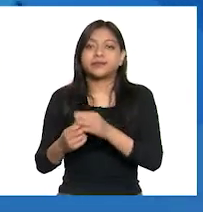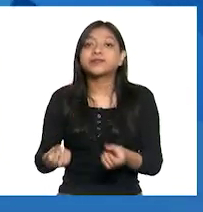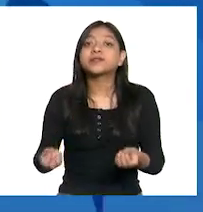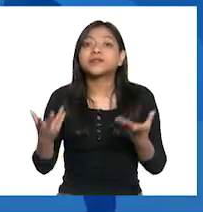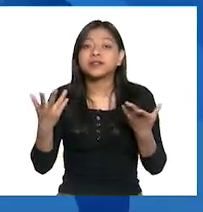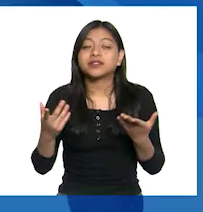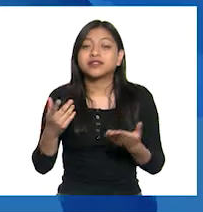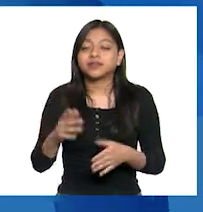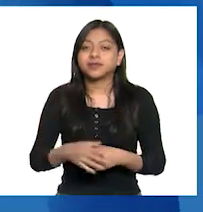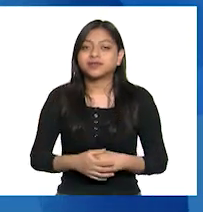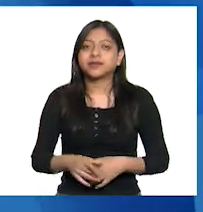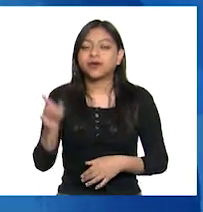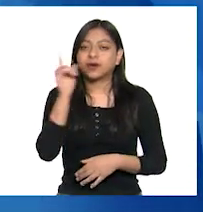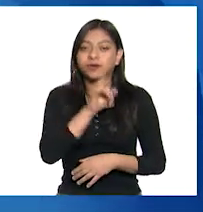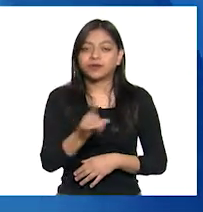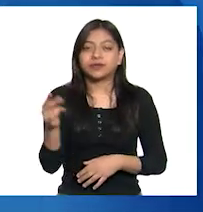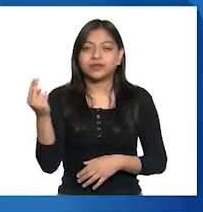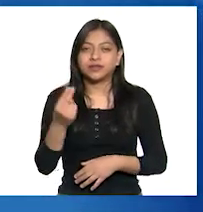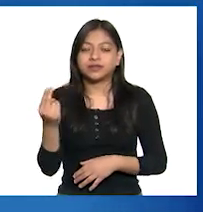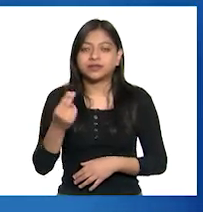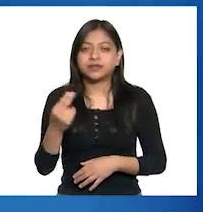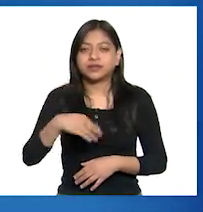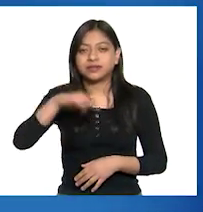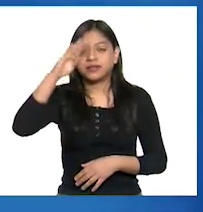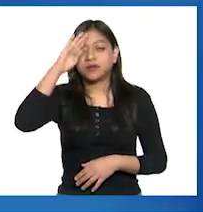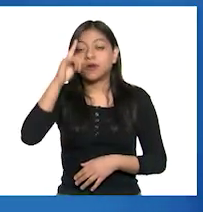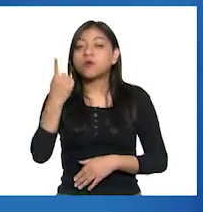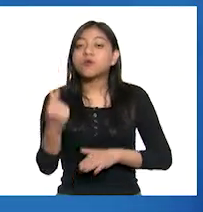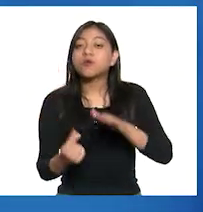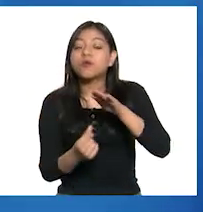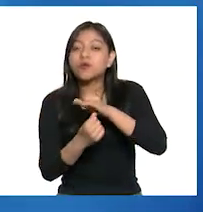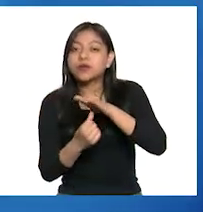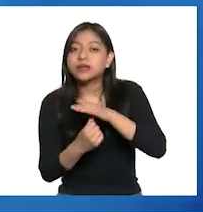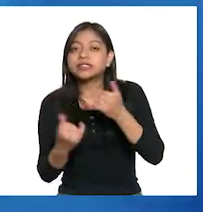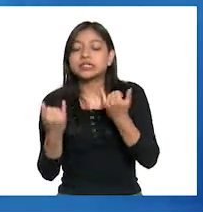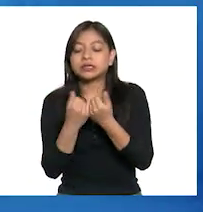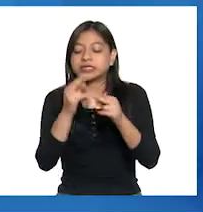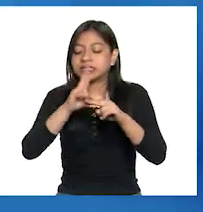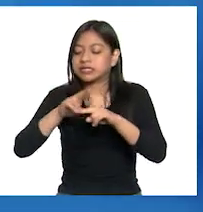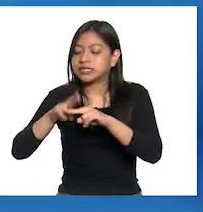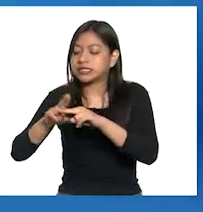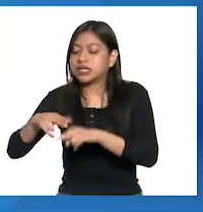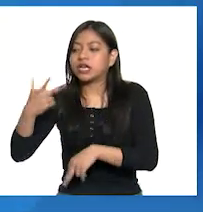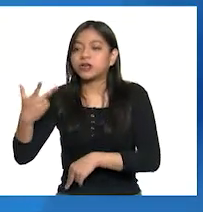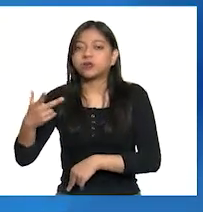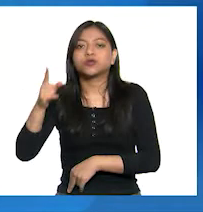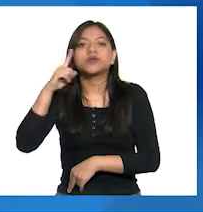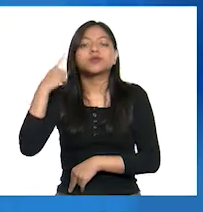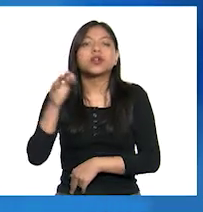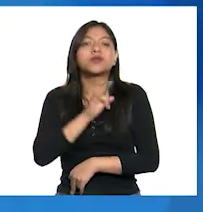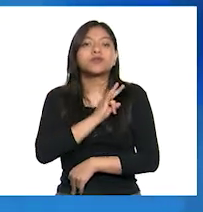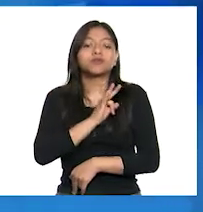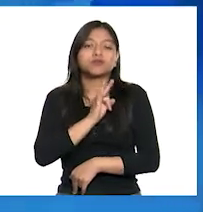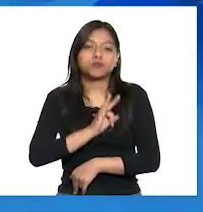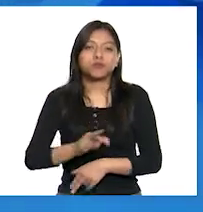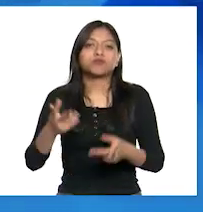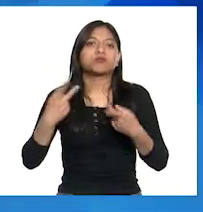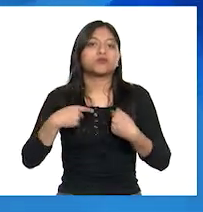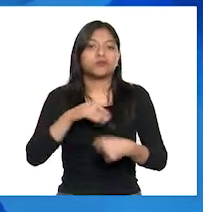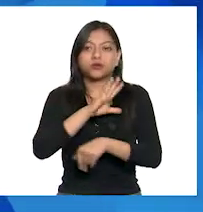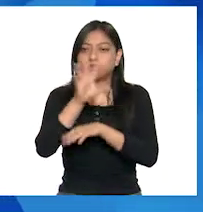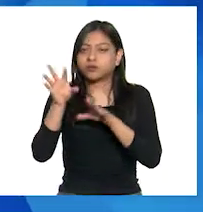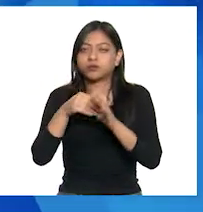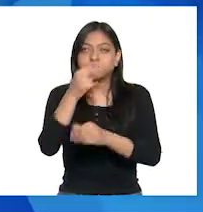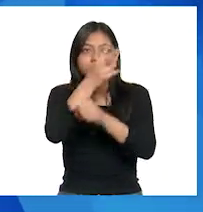necesitamos, para este problema, tener una mesa y 8 sillas adicionales. Muy bien. ¿Qué les